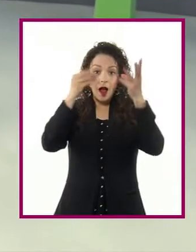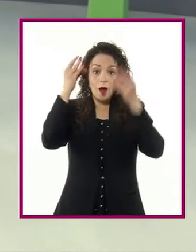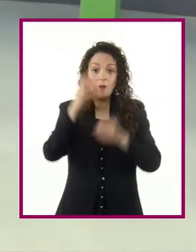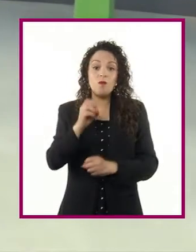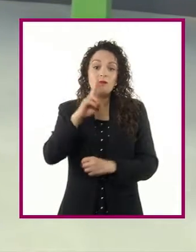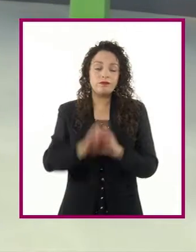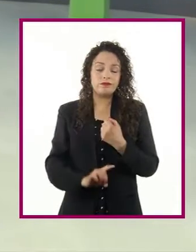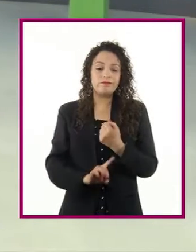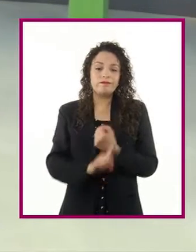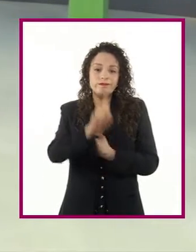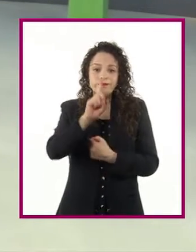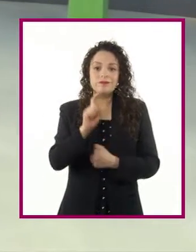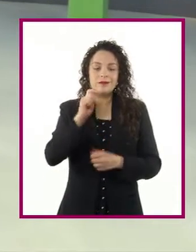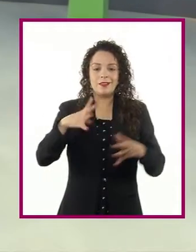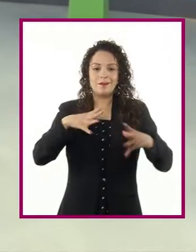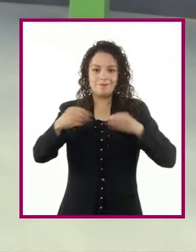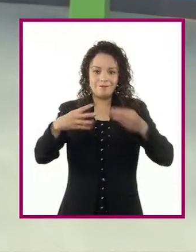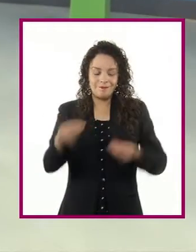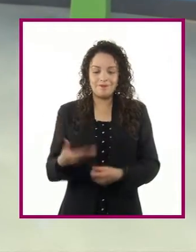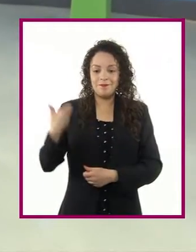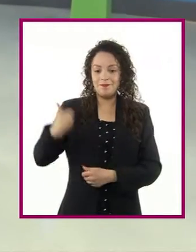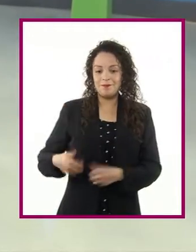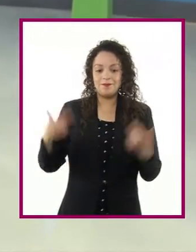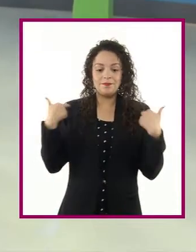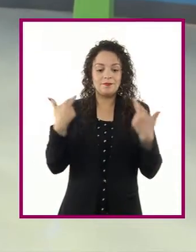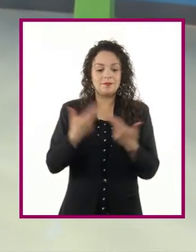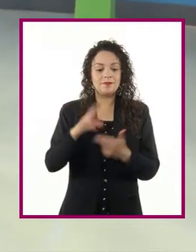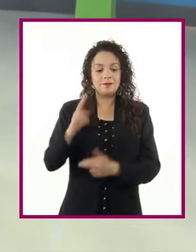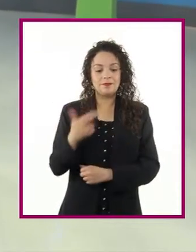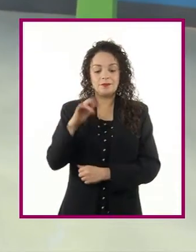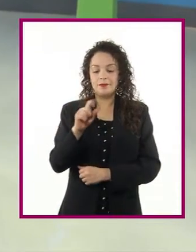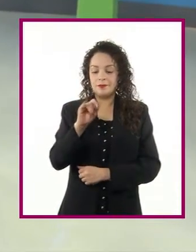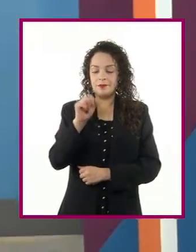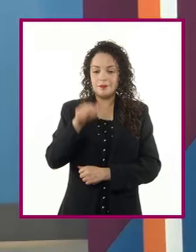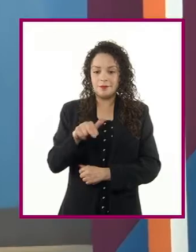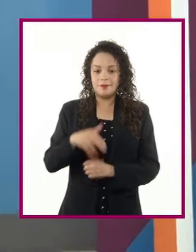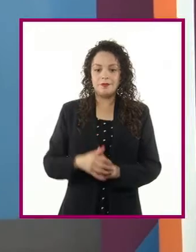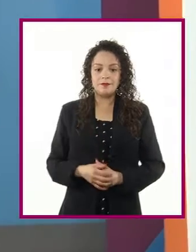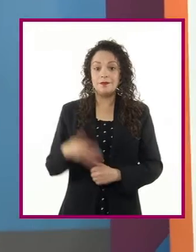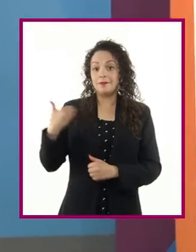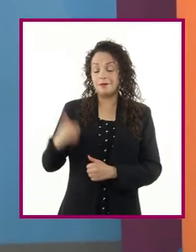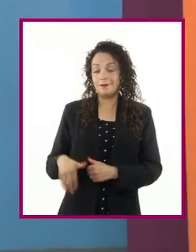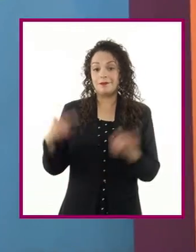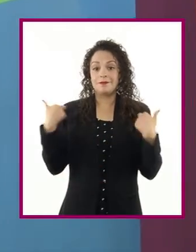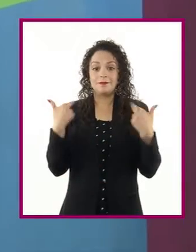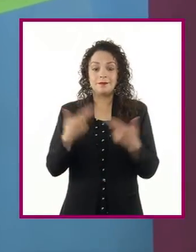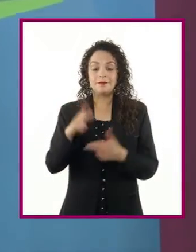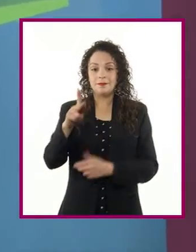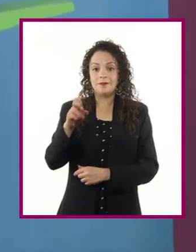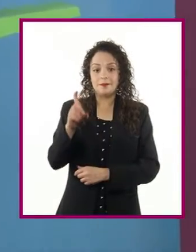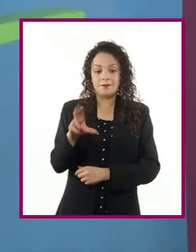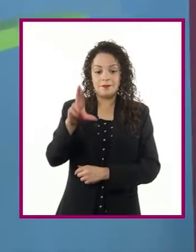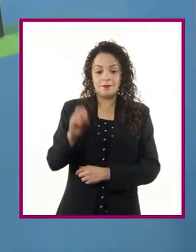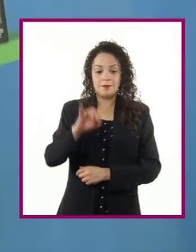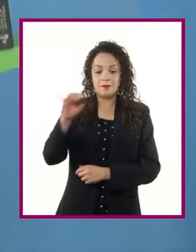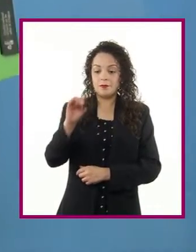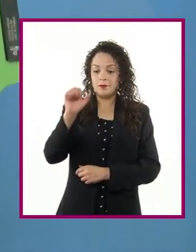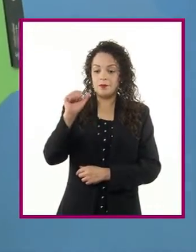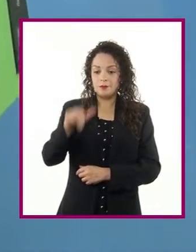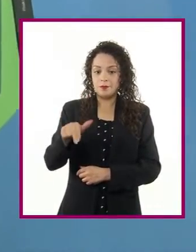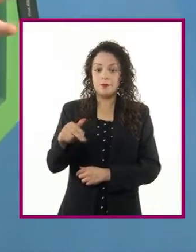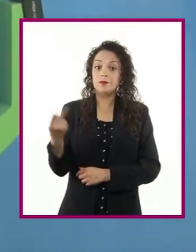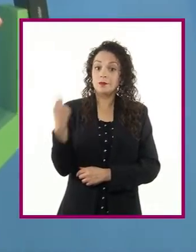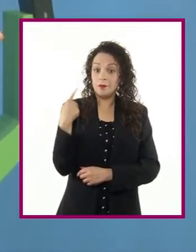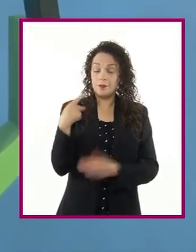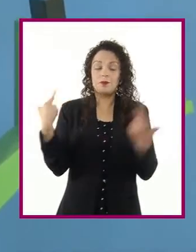contingencia. Soy el maestro Cristian Edgar Cruz Barba. Y yo, el maestro Pedro Joan Velázquez Huesca, ambos docentes de